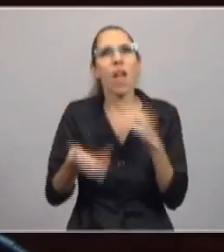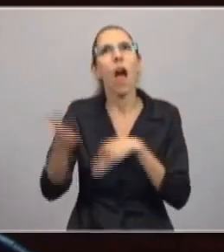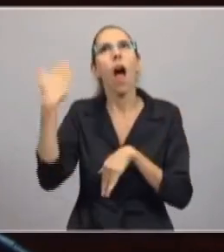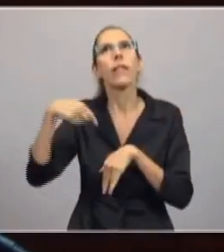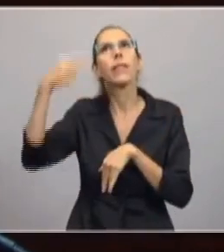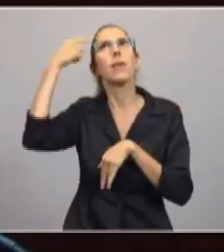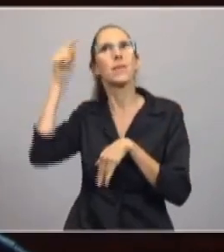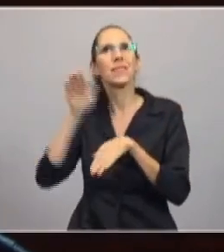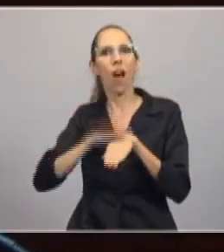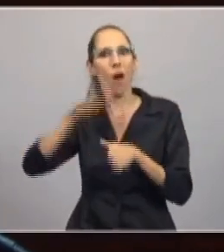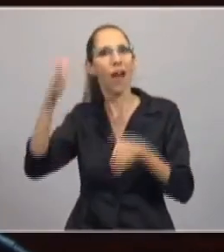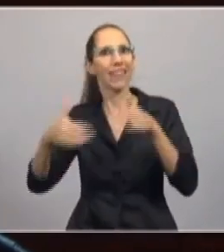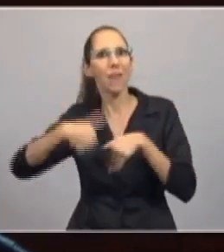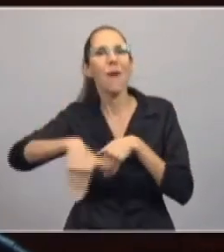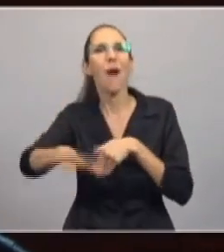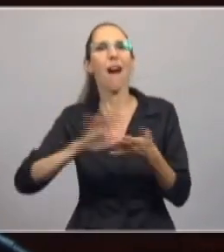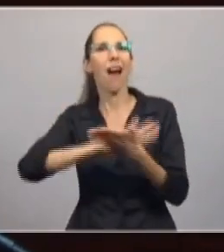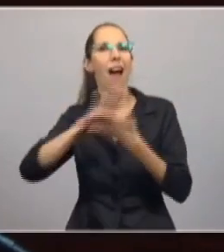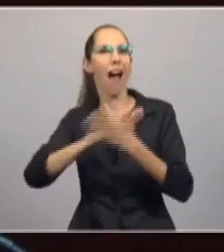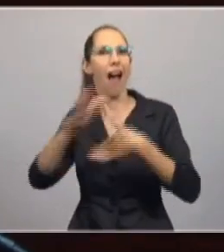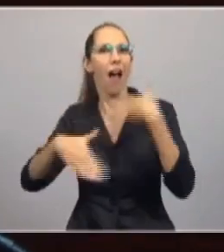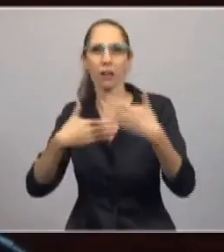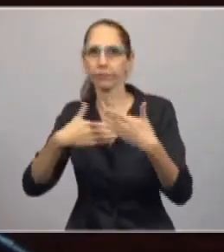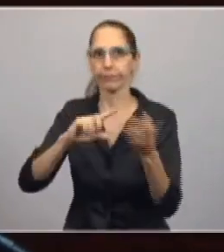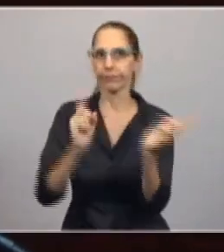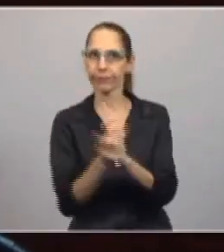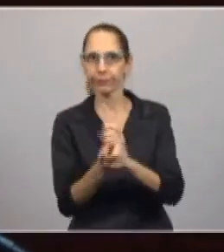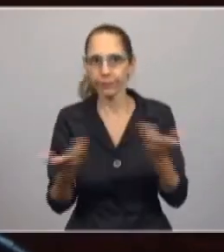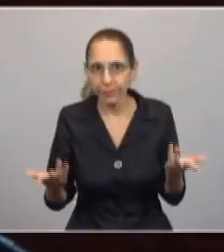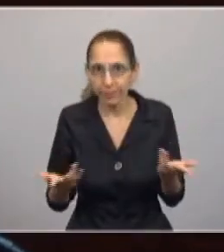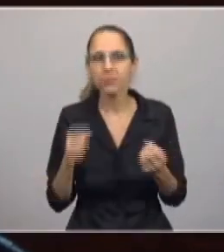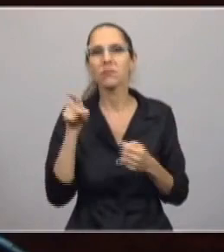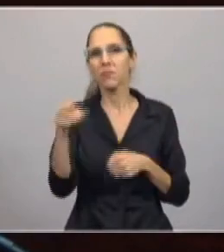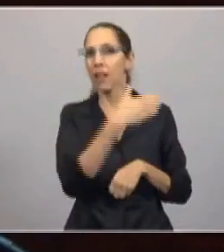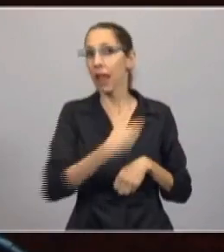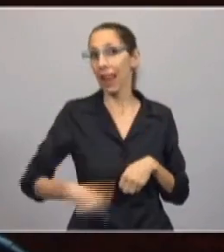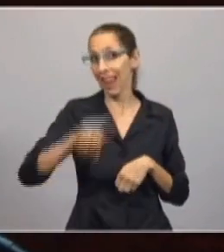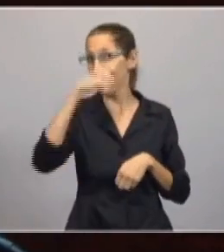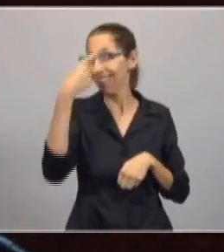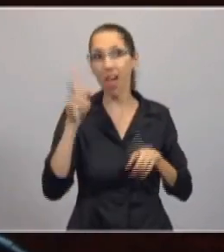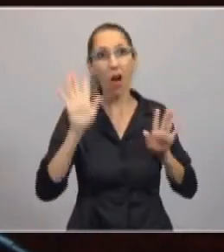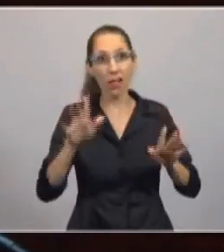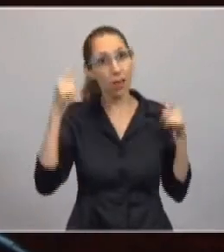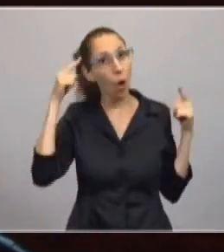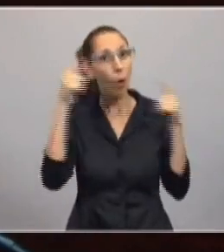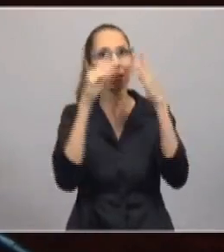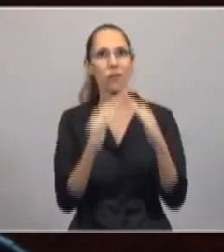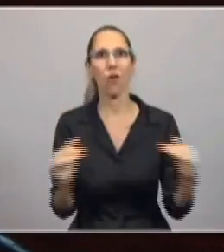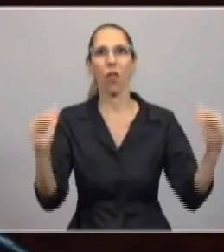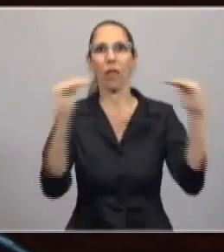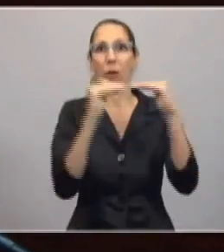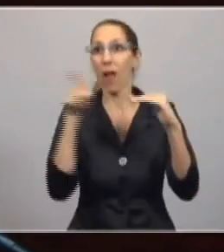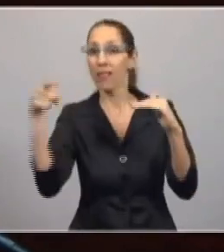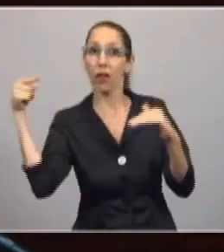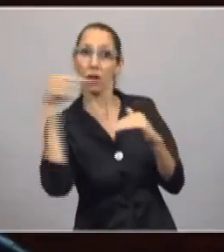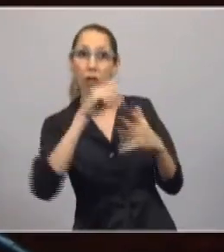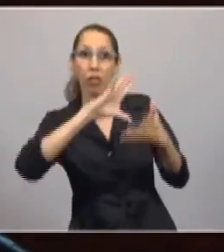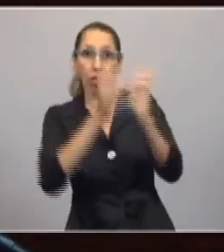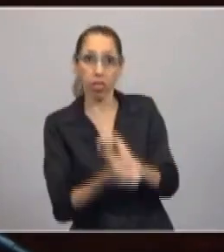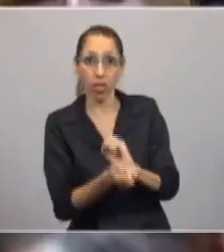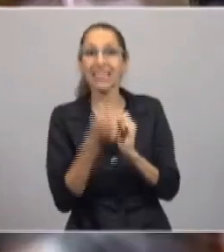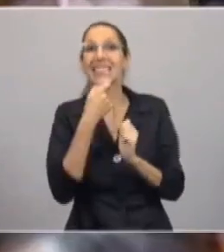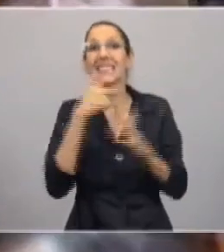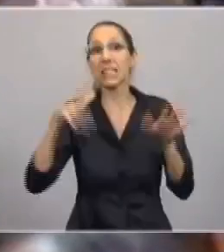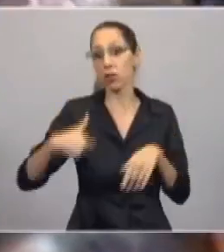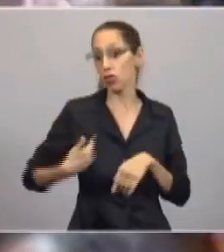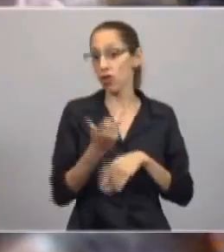etapa de reparación. Atacar la naturaleza igualadora del Estado es profundamente dañino en sociedades desiguales como la